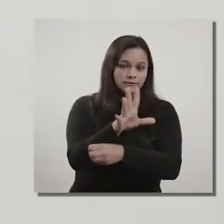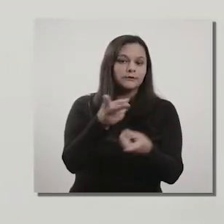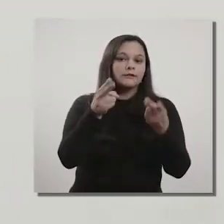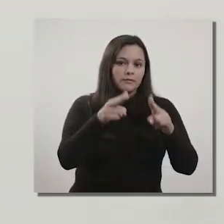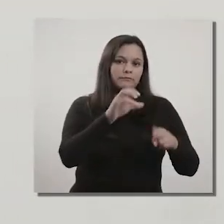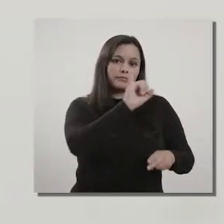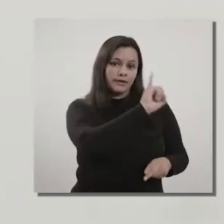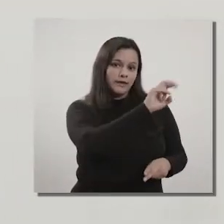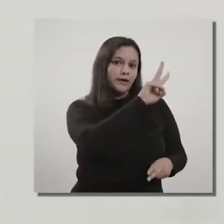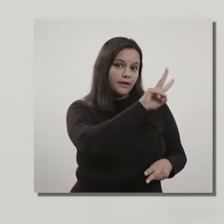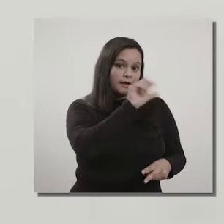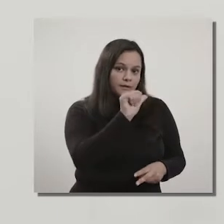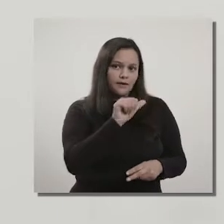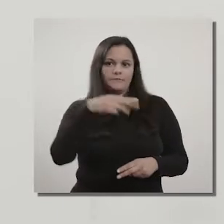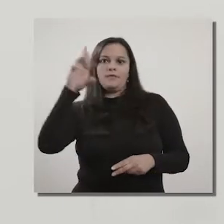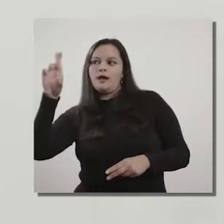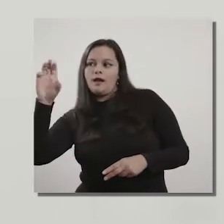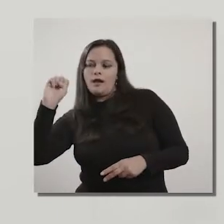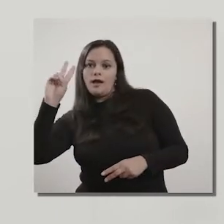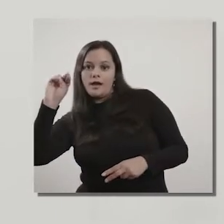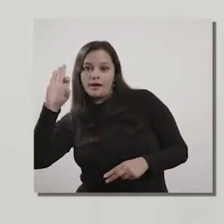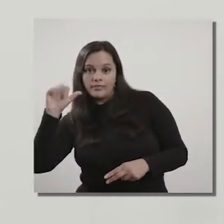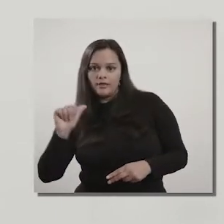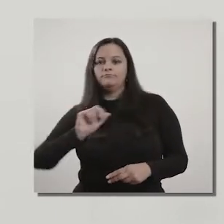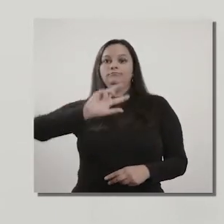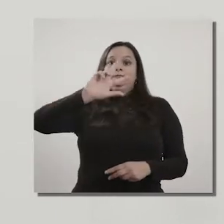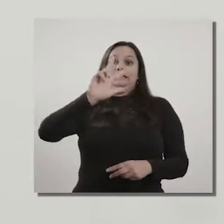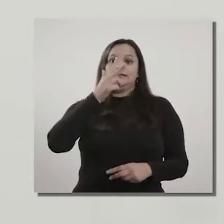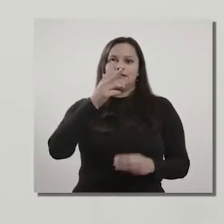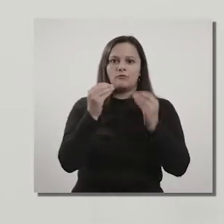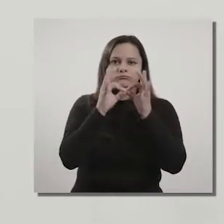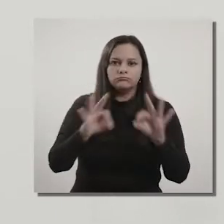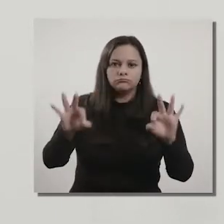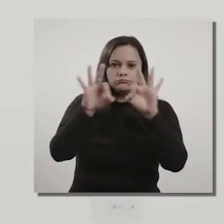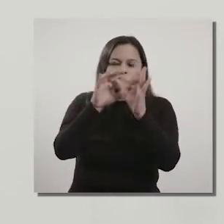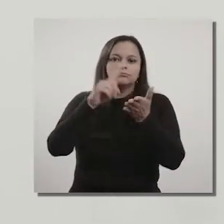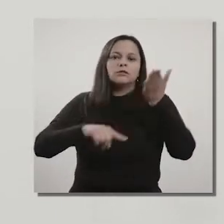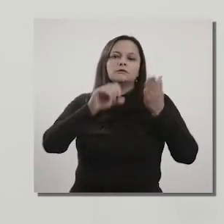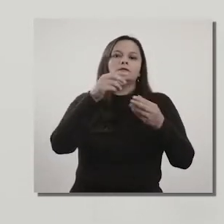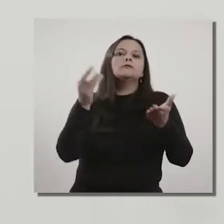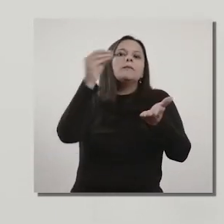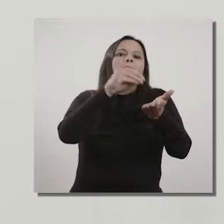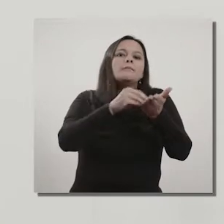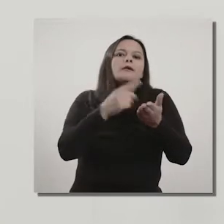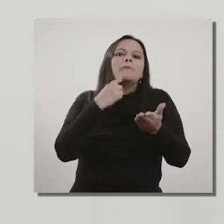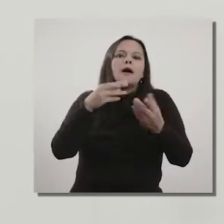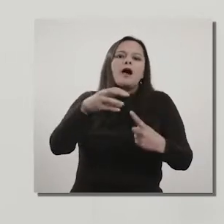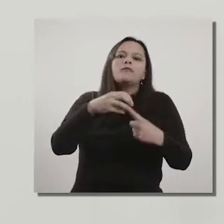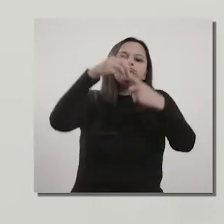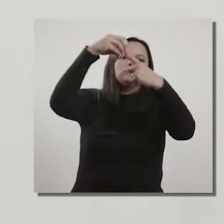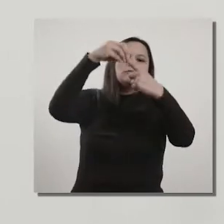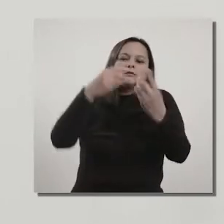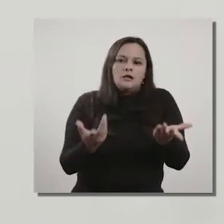comento que además del impuesto al valor agregado y el impuesto a la renta, existe un tercer impuesto muy importante, que es el que se